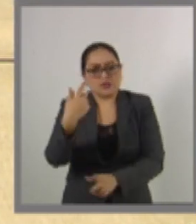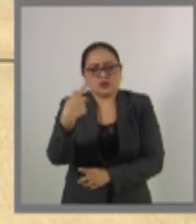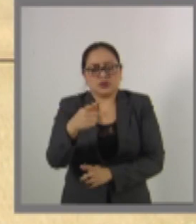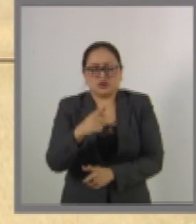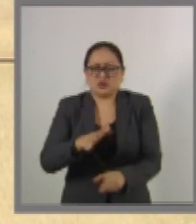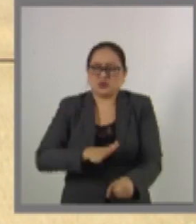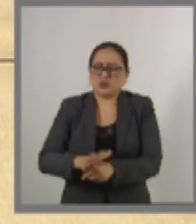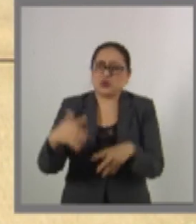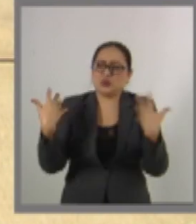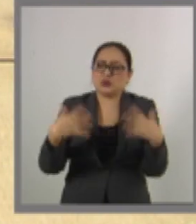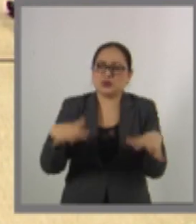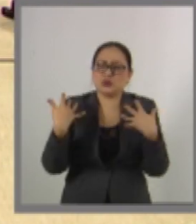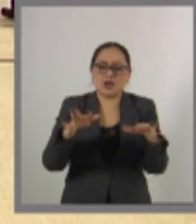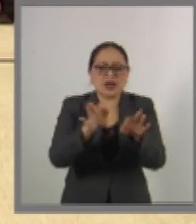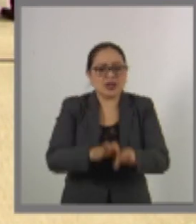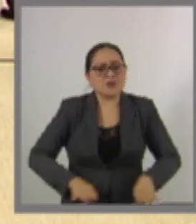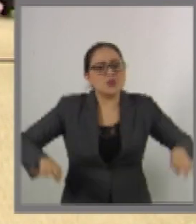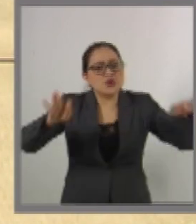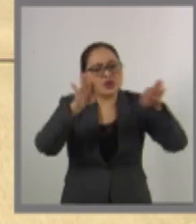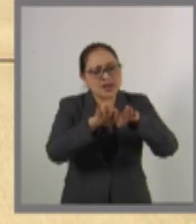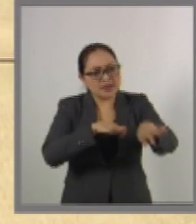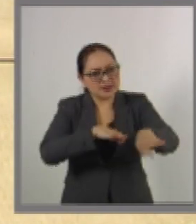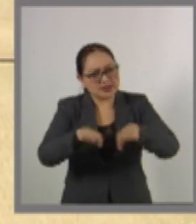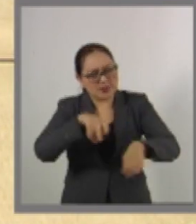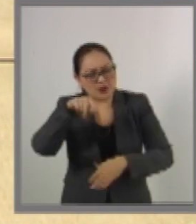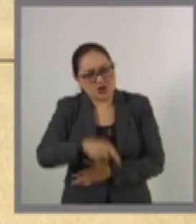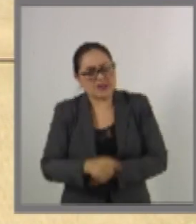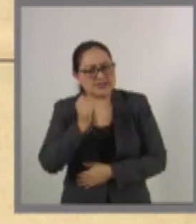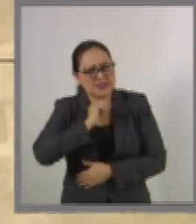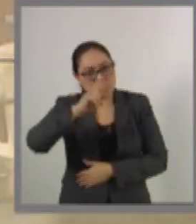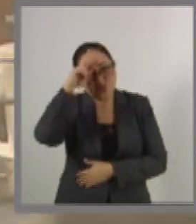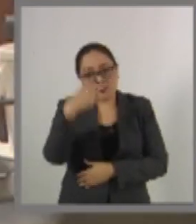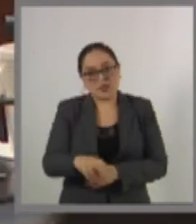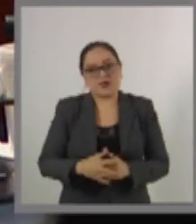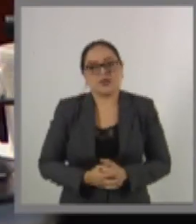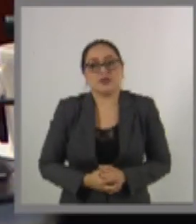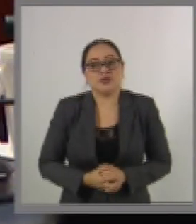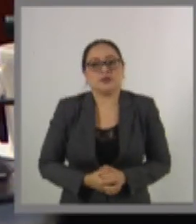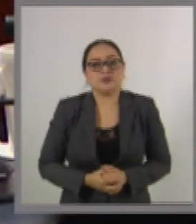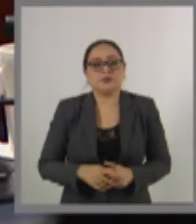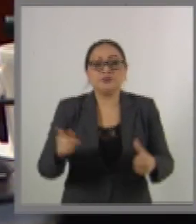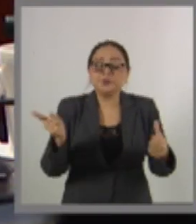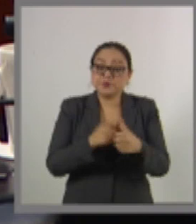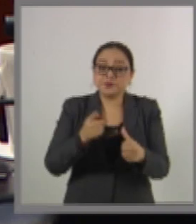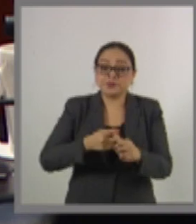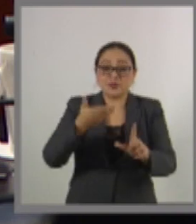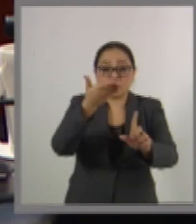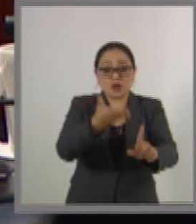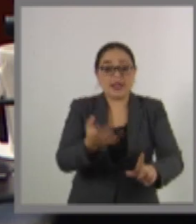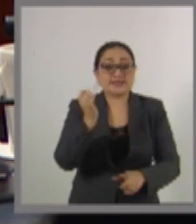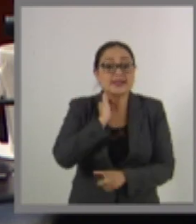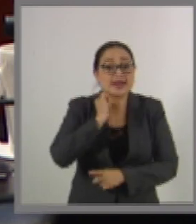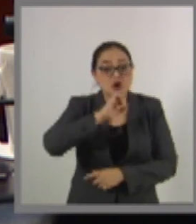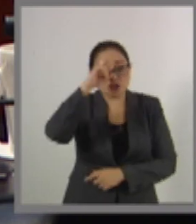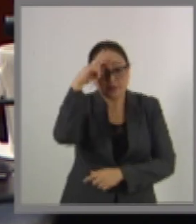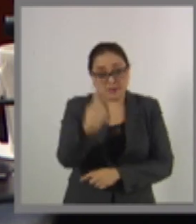fecunda labor legislativa. Primero, como senador de la República,